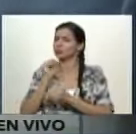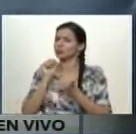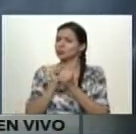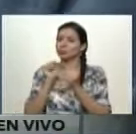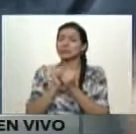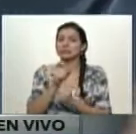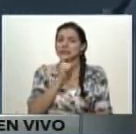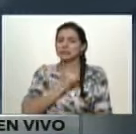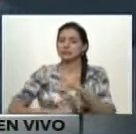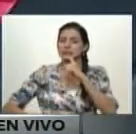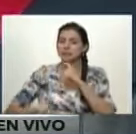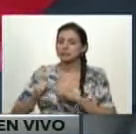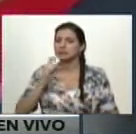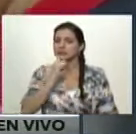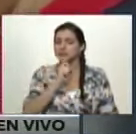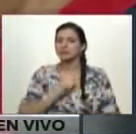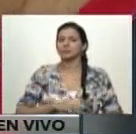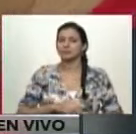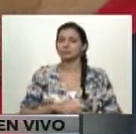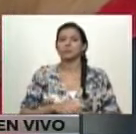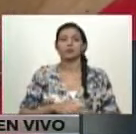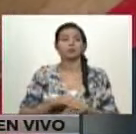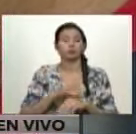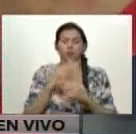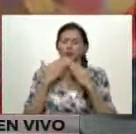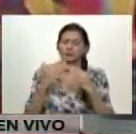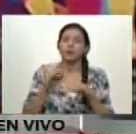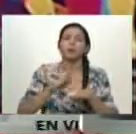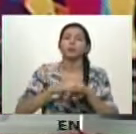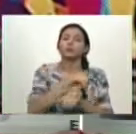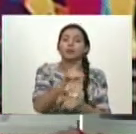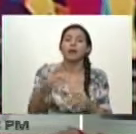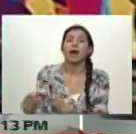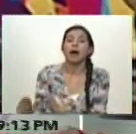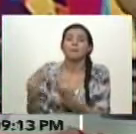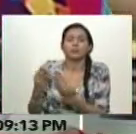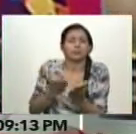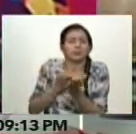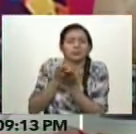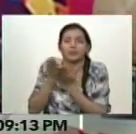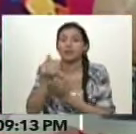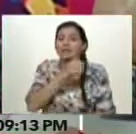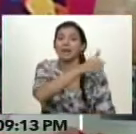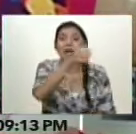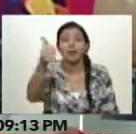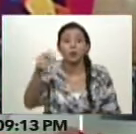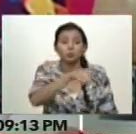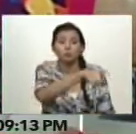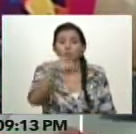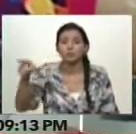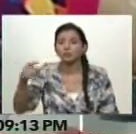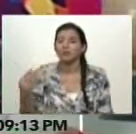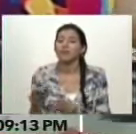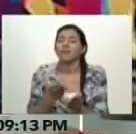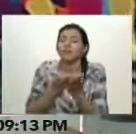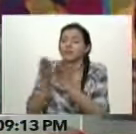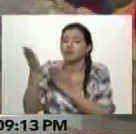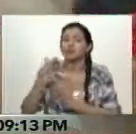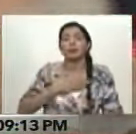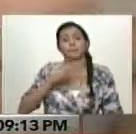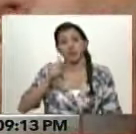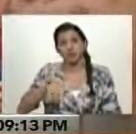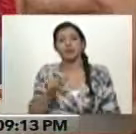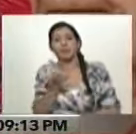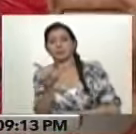complejos de batalla, es el apoyo leal y absoluto que me han dado cada uno de ustedes y todo el Partido Socialista Unido